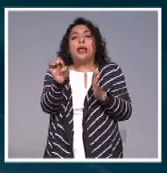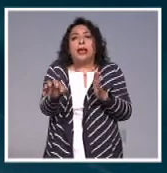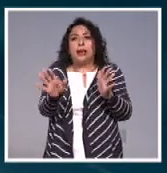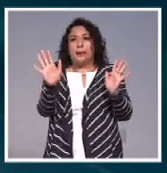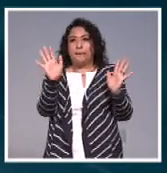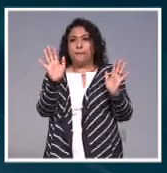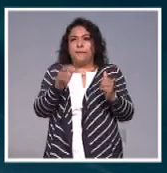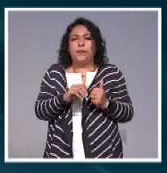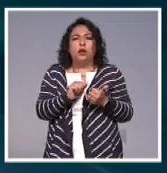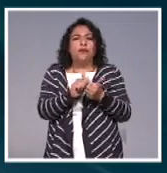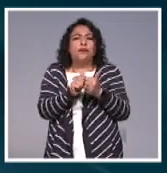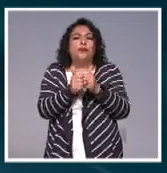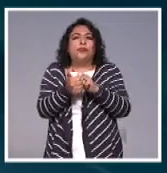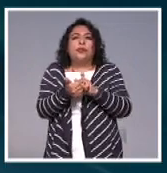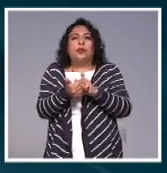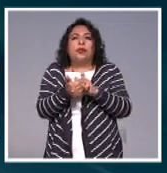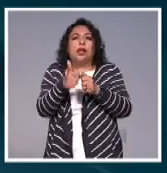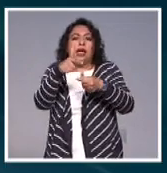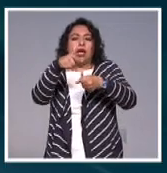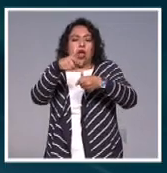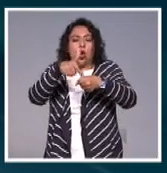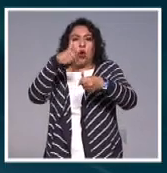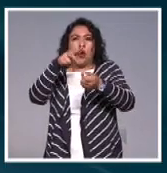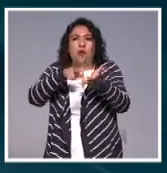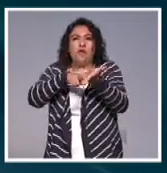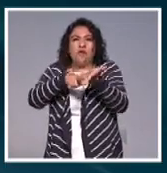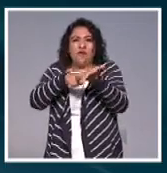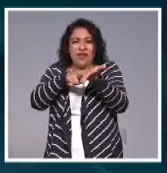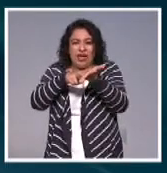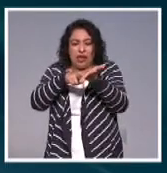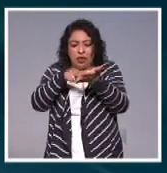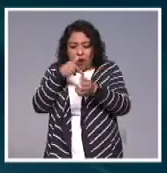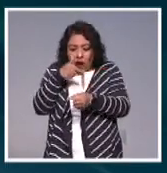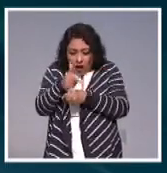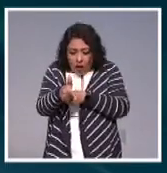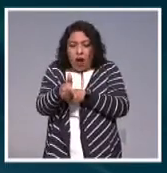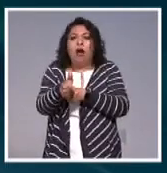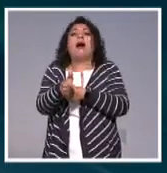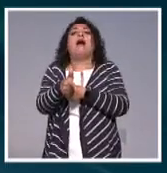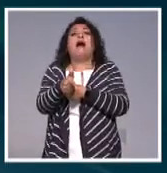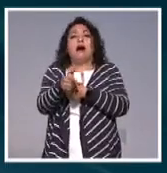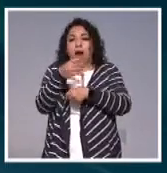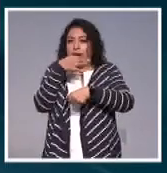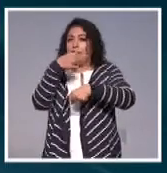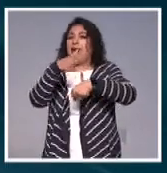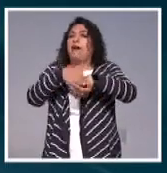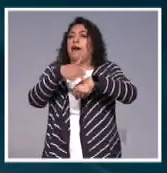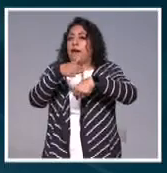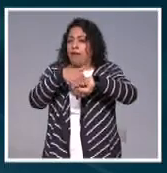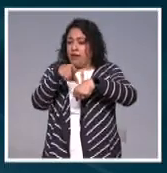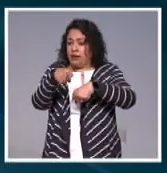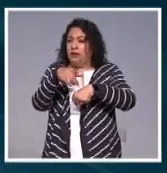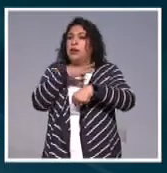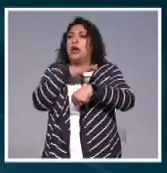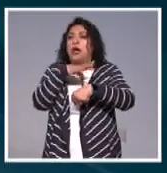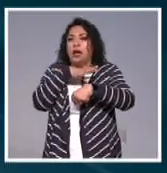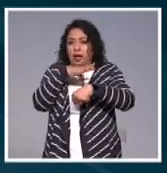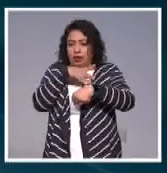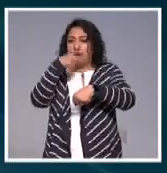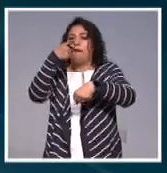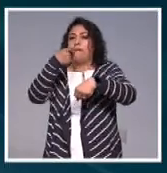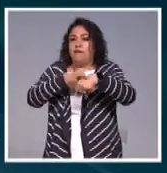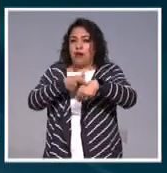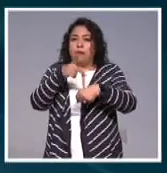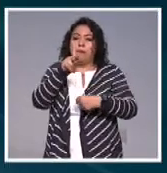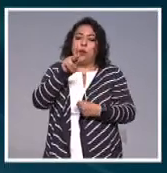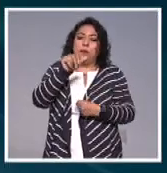se pinta el canal de verde o una molécula de verde, nos da una señal de que hay una presencia del patógeno,